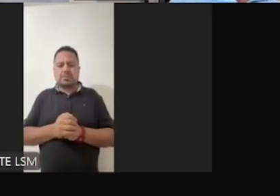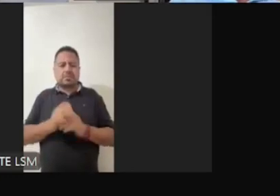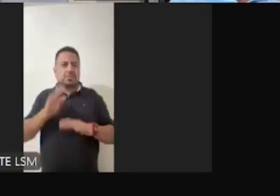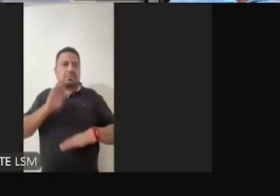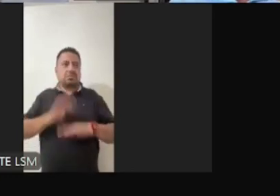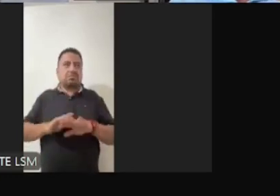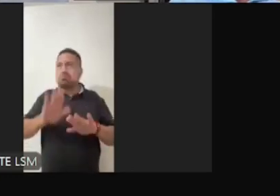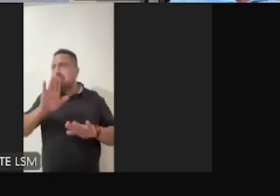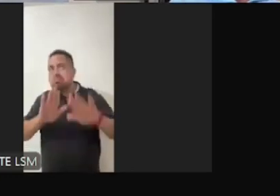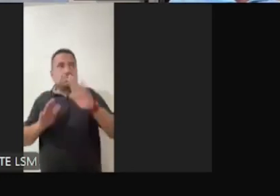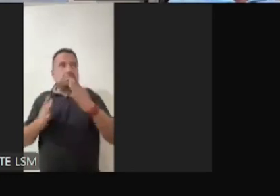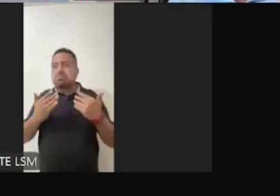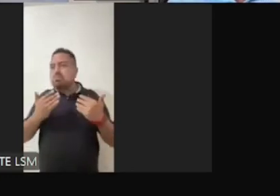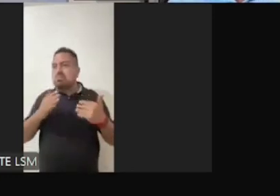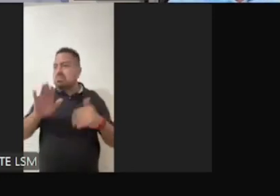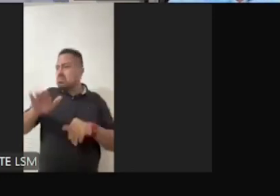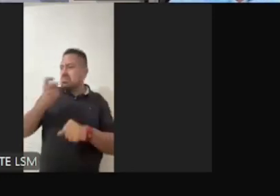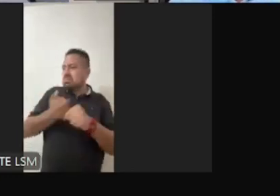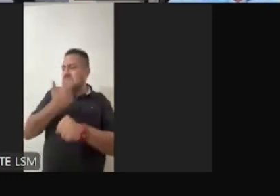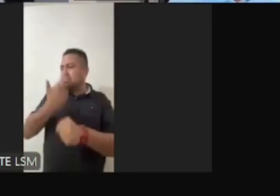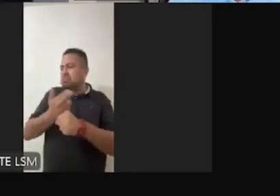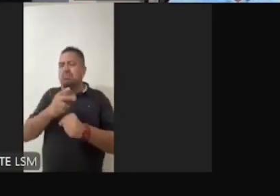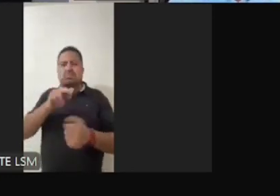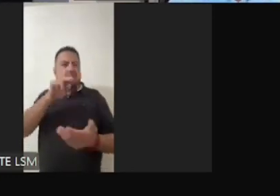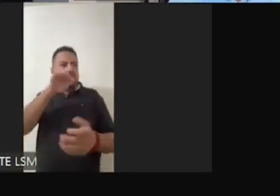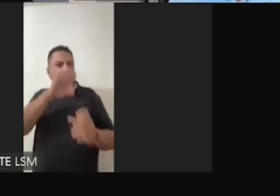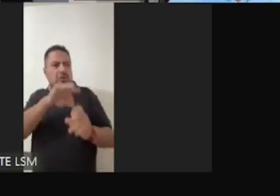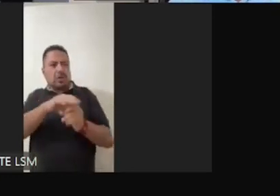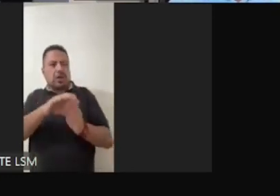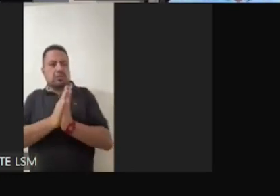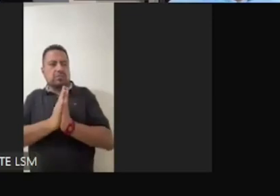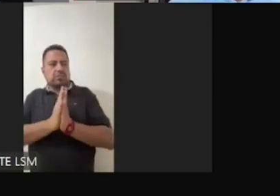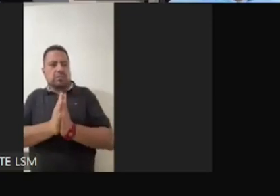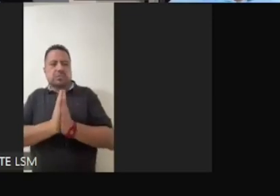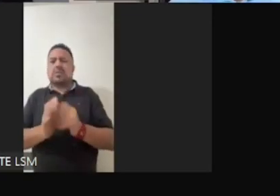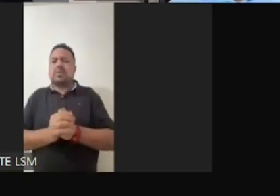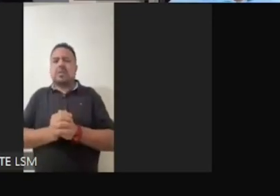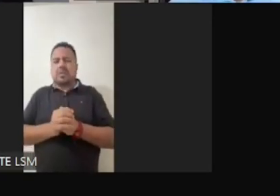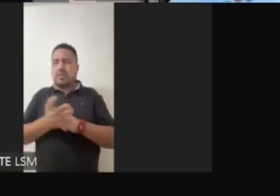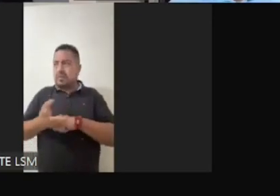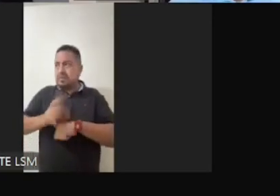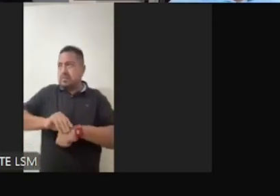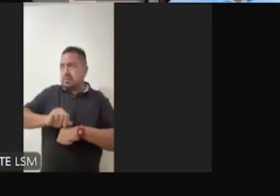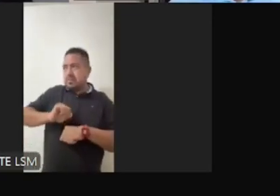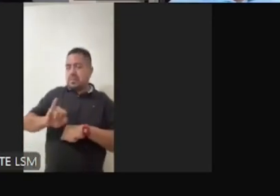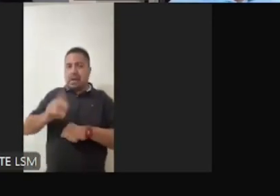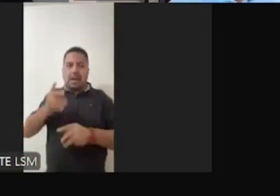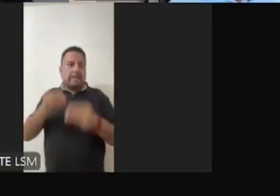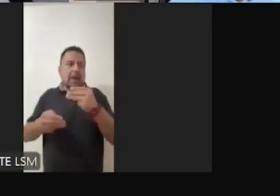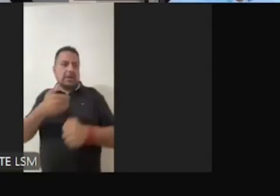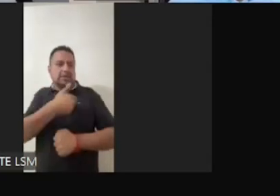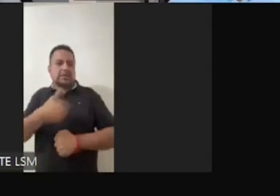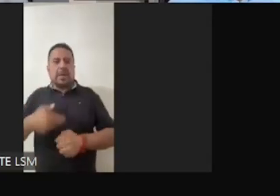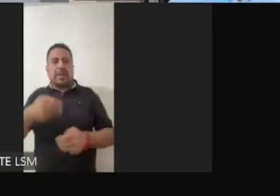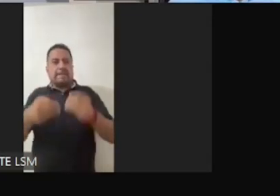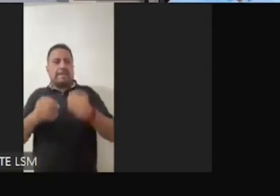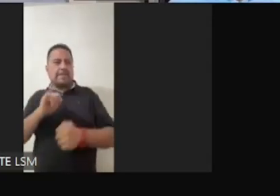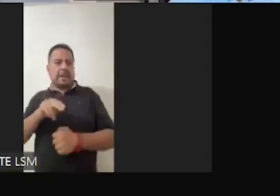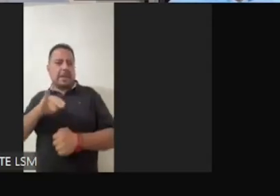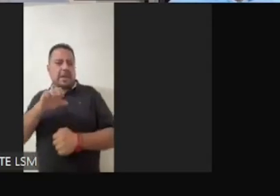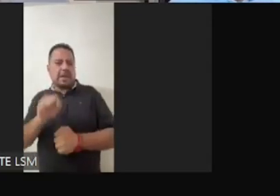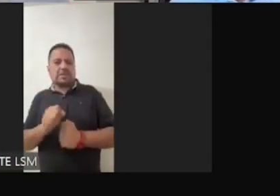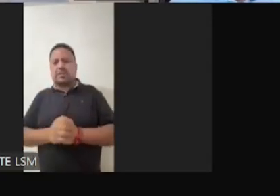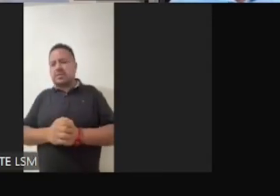habiendo comentarios al respecto secretaria general tome la votación por favor con su autorización magistrada presidenta magistrado José Inés